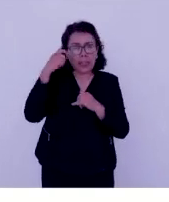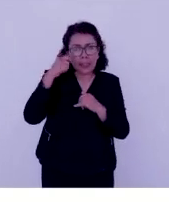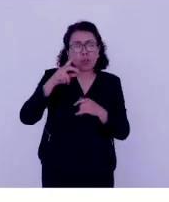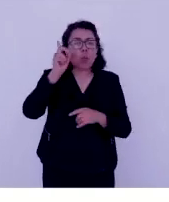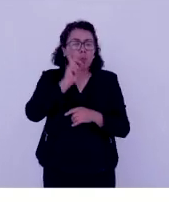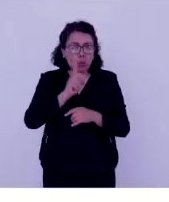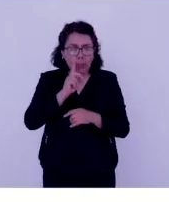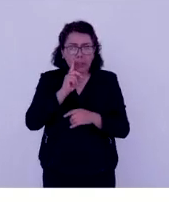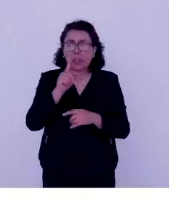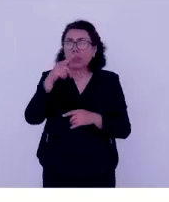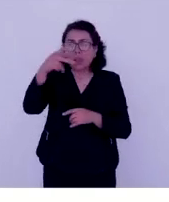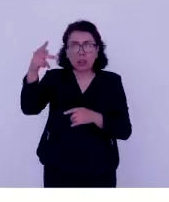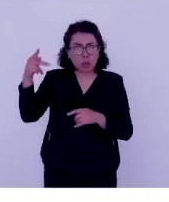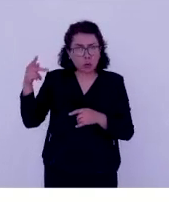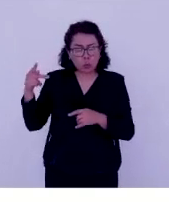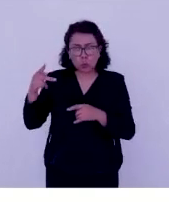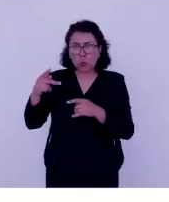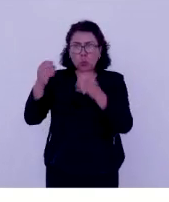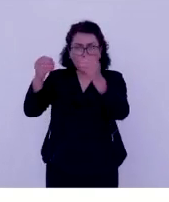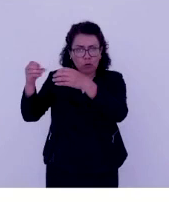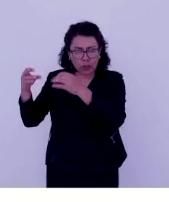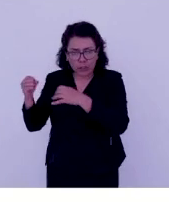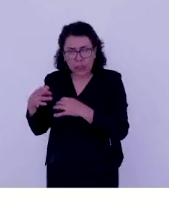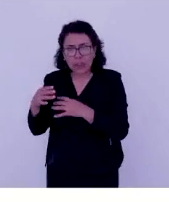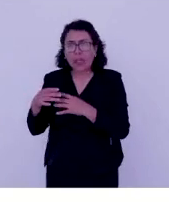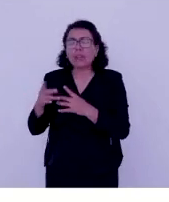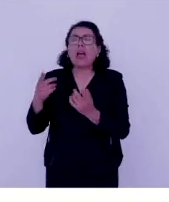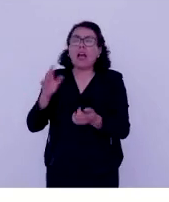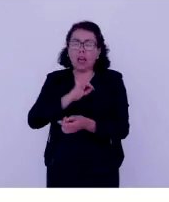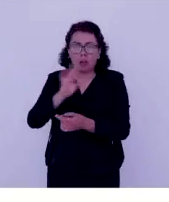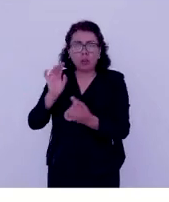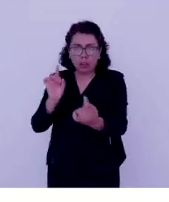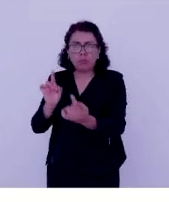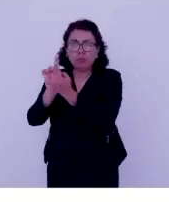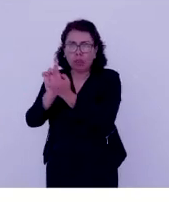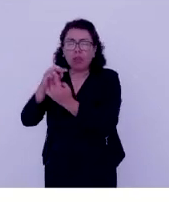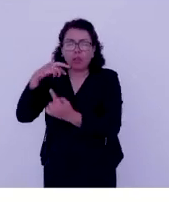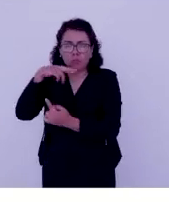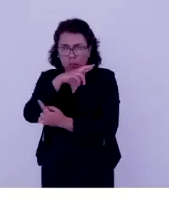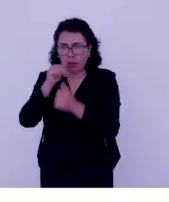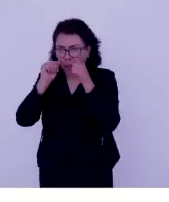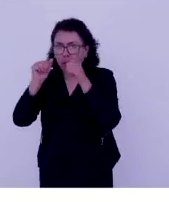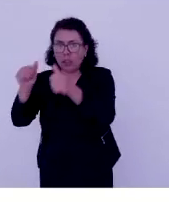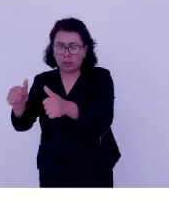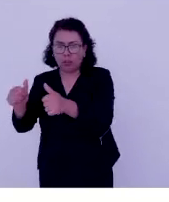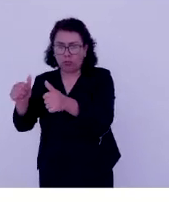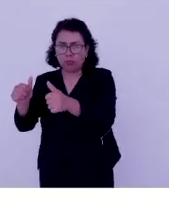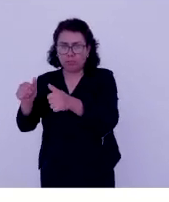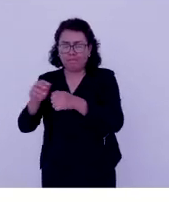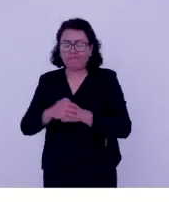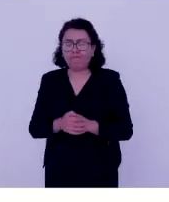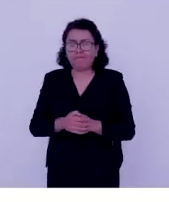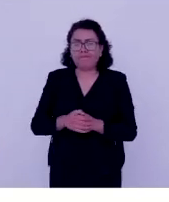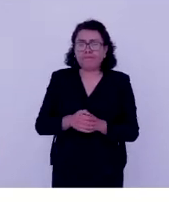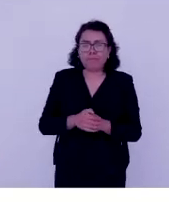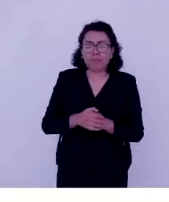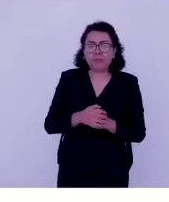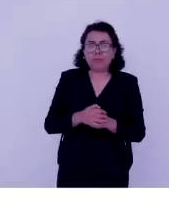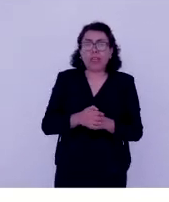facilitamos áreas en las instalaciones de Ciudad Judicial para que puedan tener una atención pronta a personas que requieran de sus servicios y